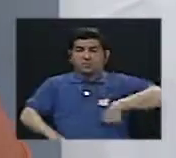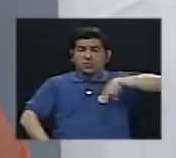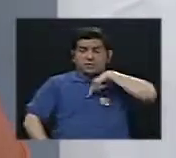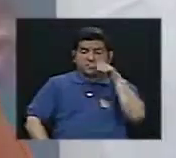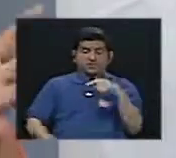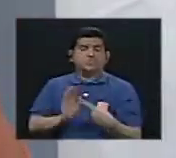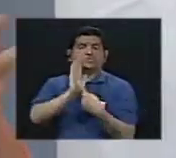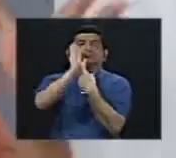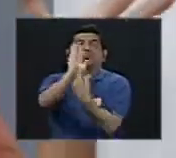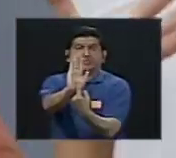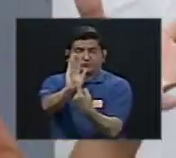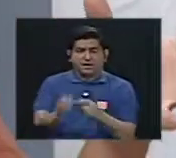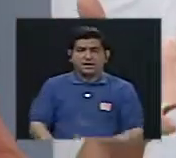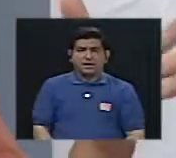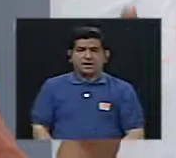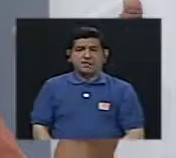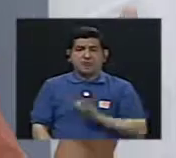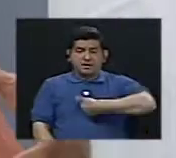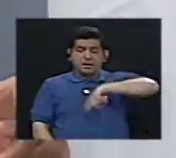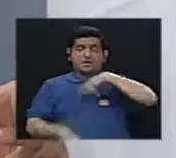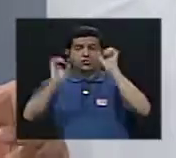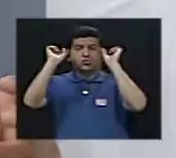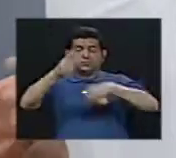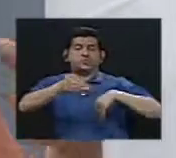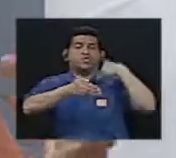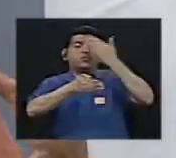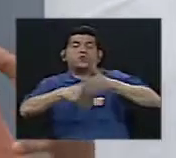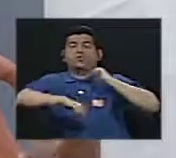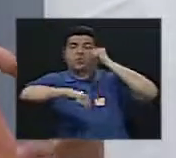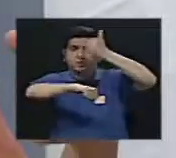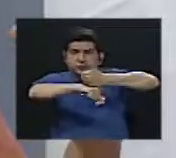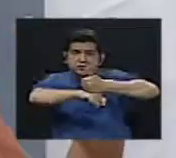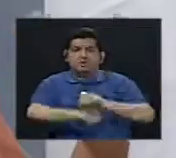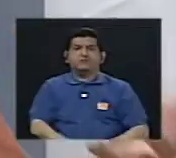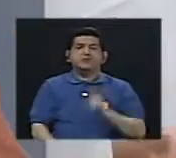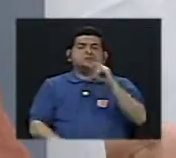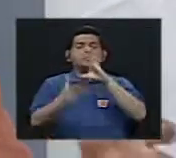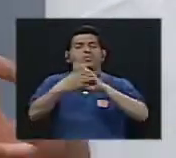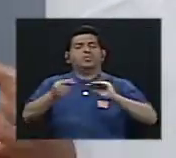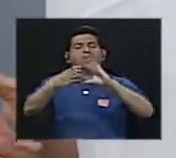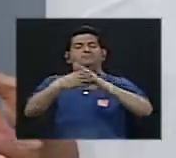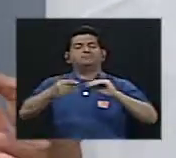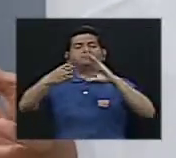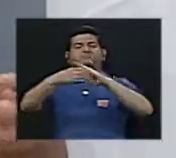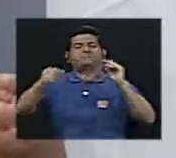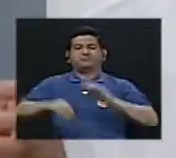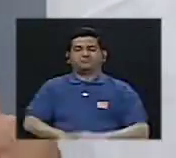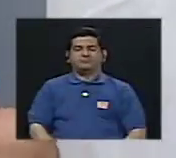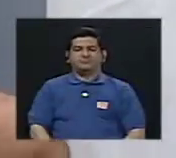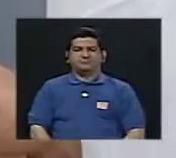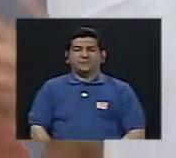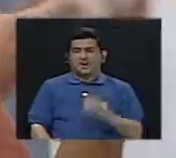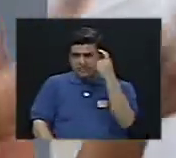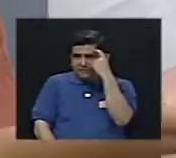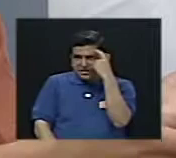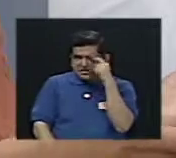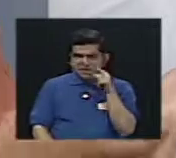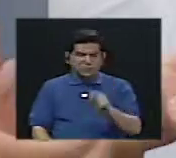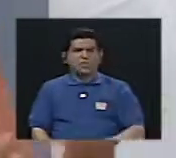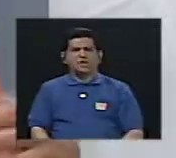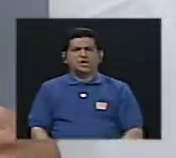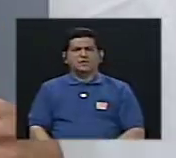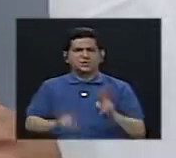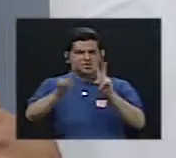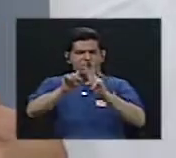ahí reflejada y que podemos después plantearla como una narrativa de cómo vive